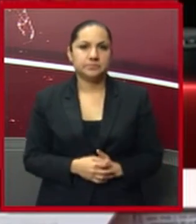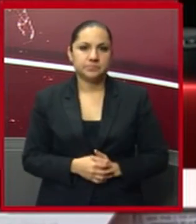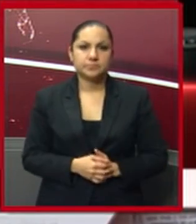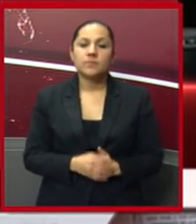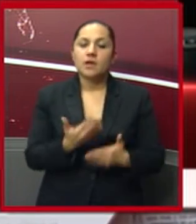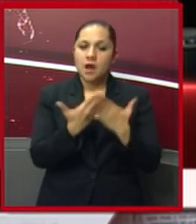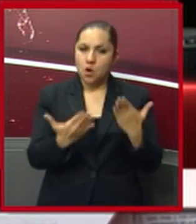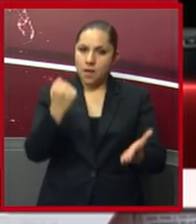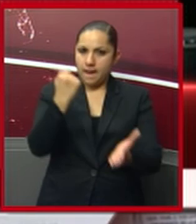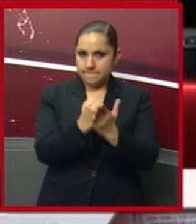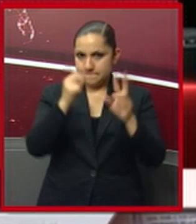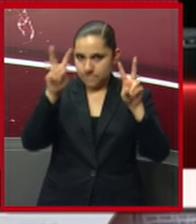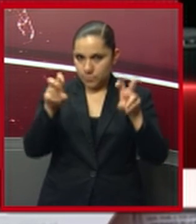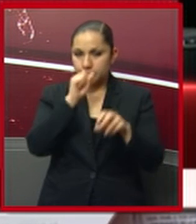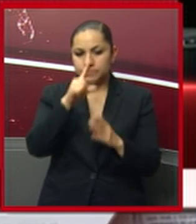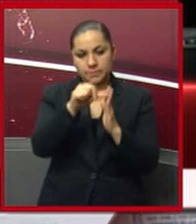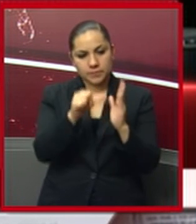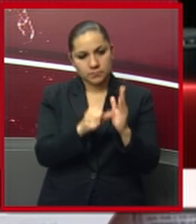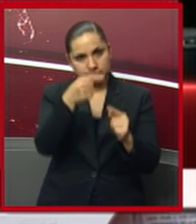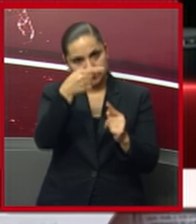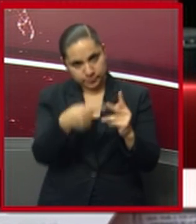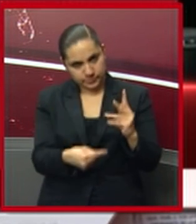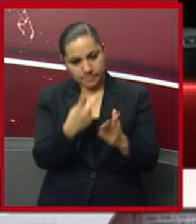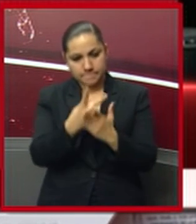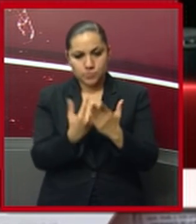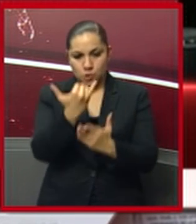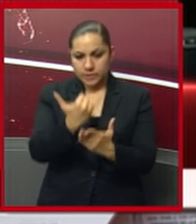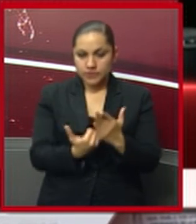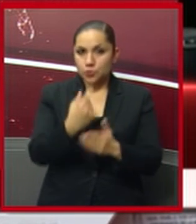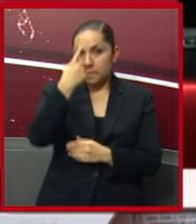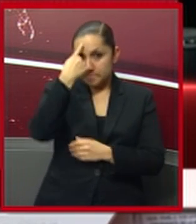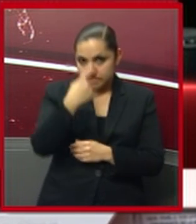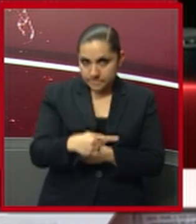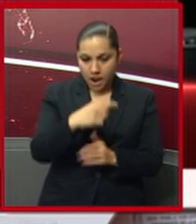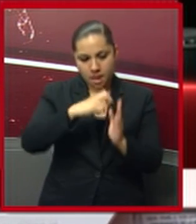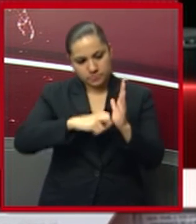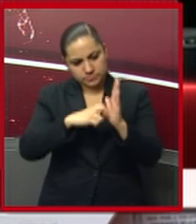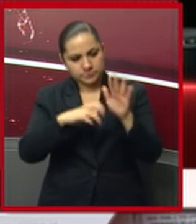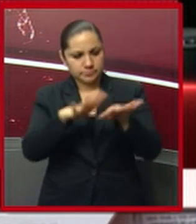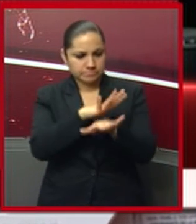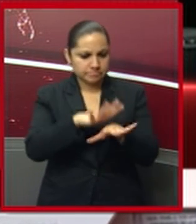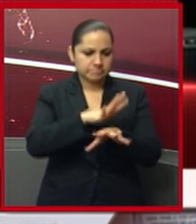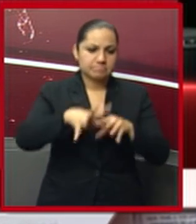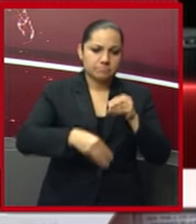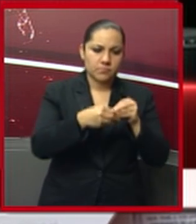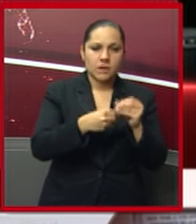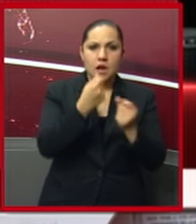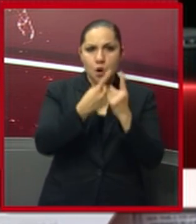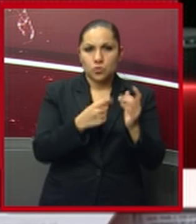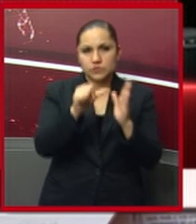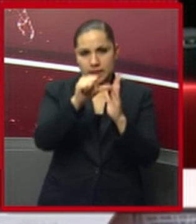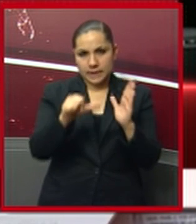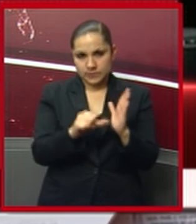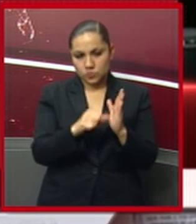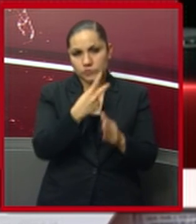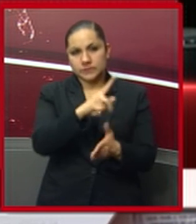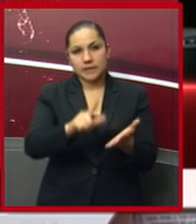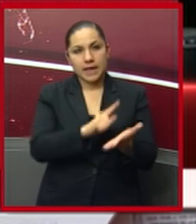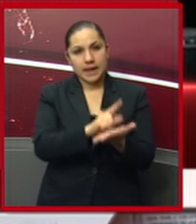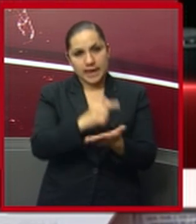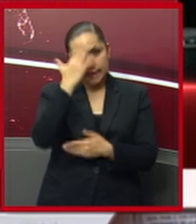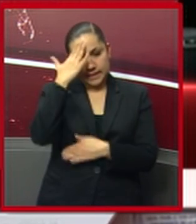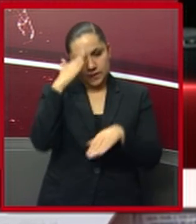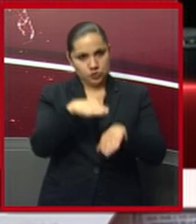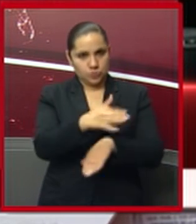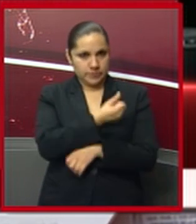Está aprobado en lo general y en lo particular el proyecto de decreto por el que se reforman y adicionan diversas disposiciones de la Ley General